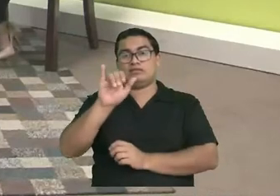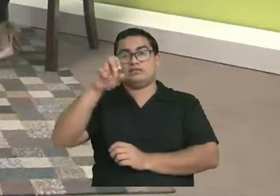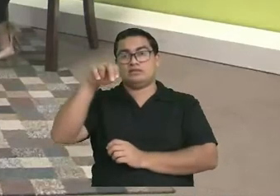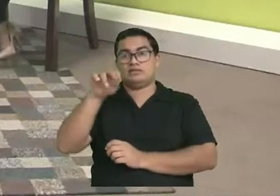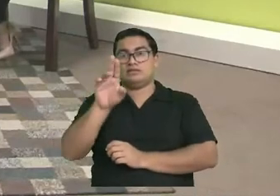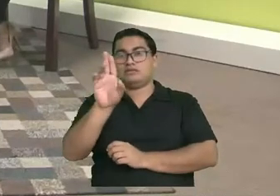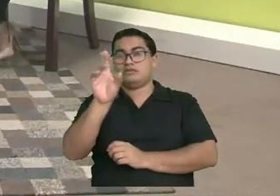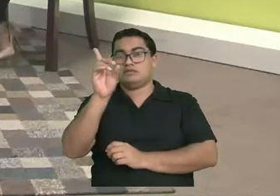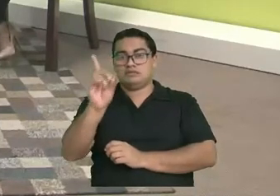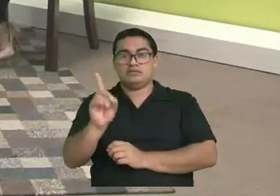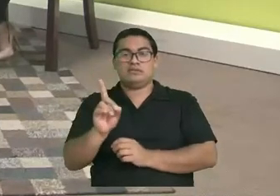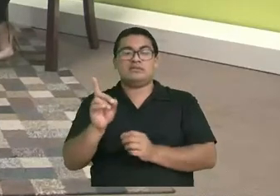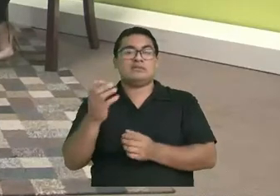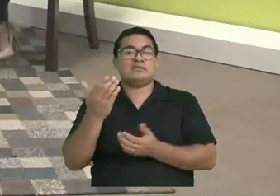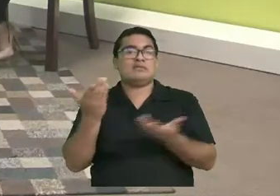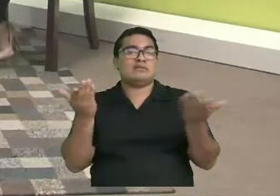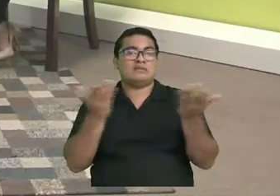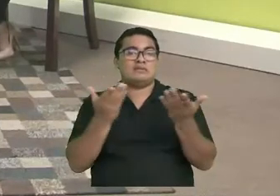Raynaud.